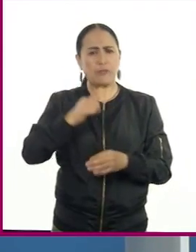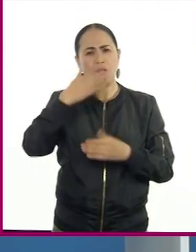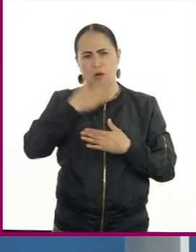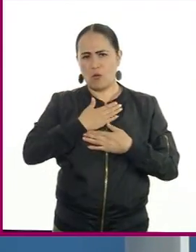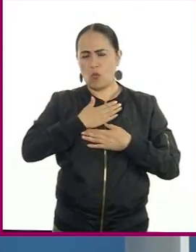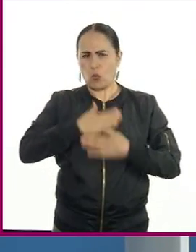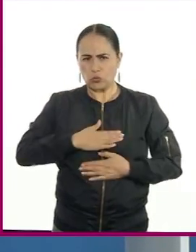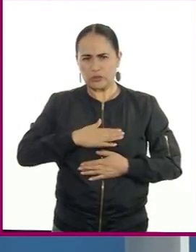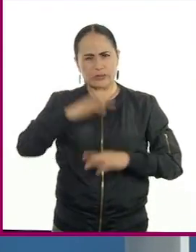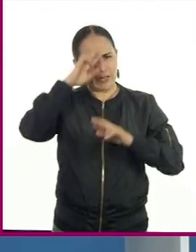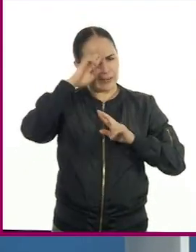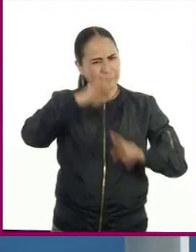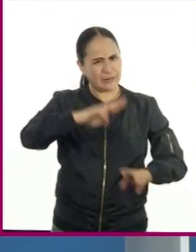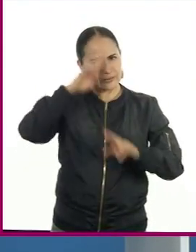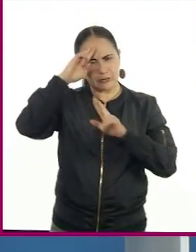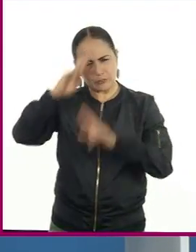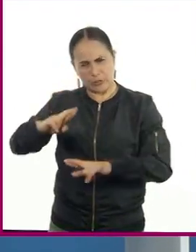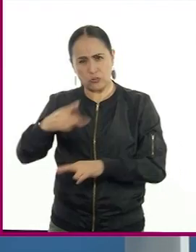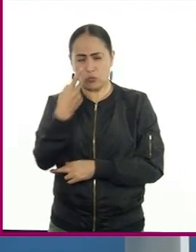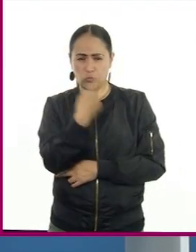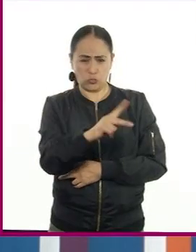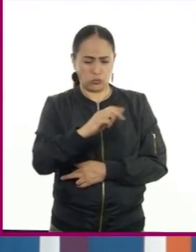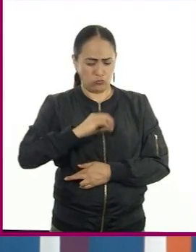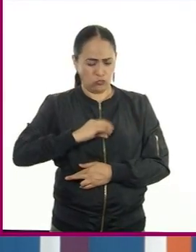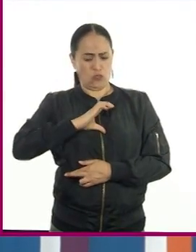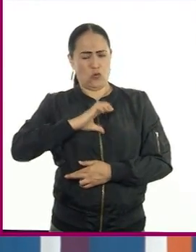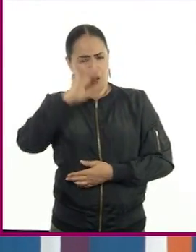que no atente contra la dignidad humana.